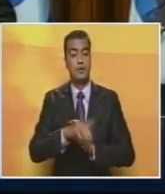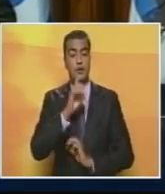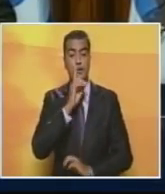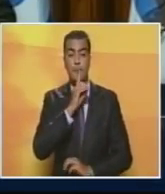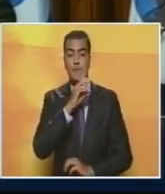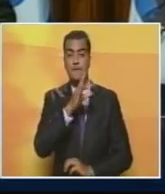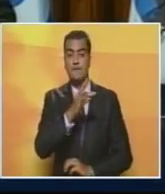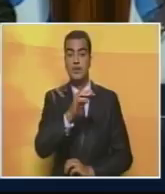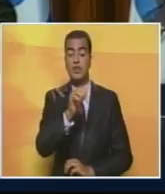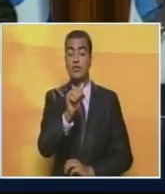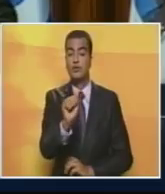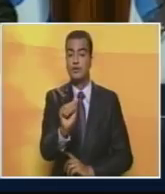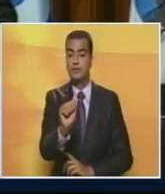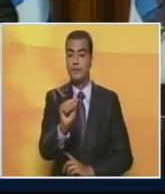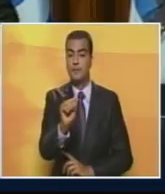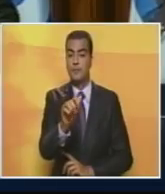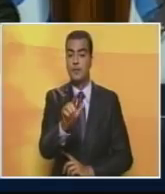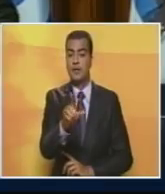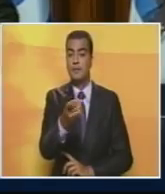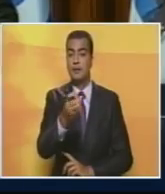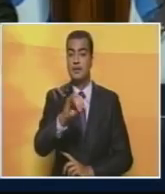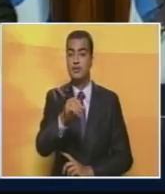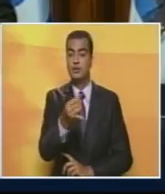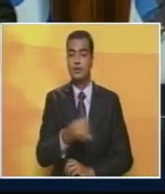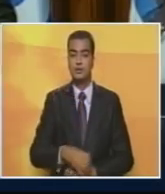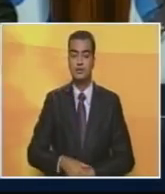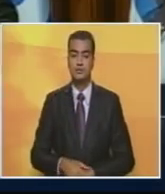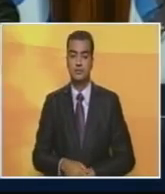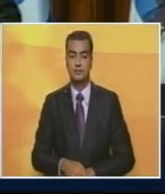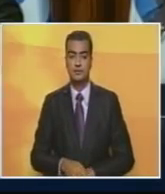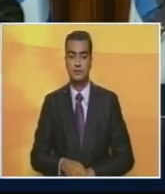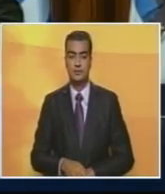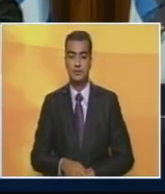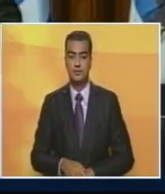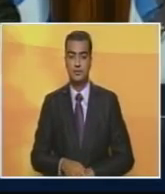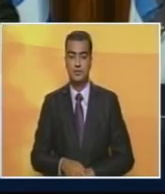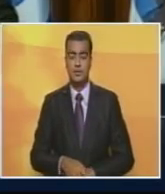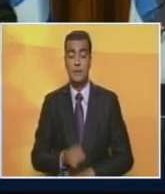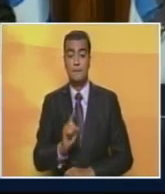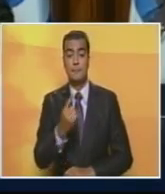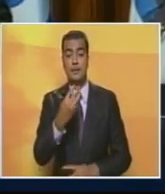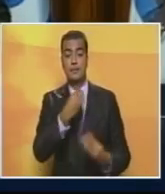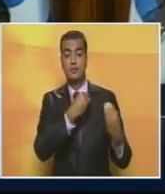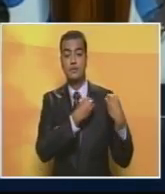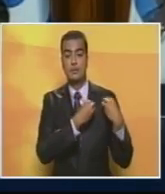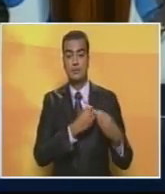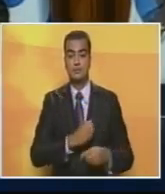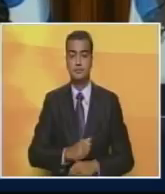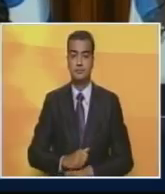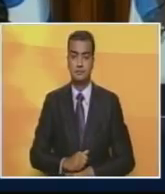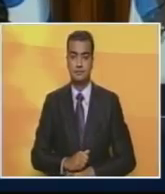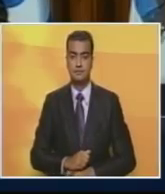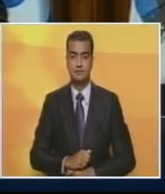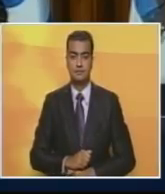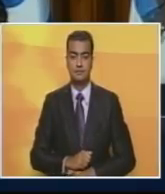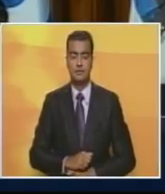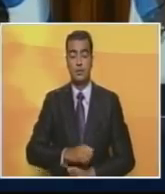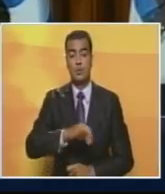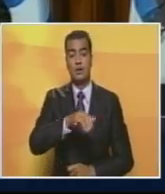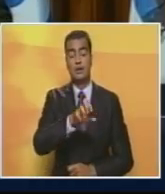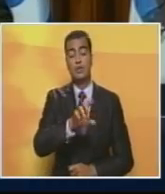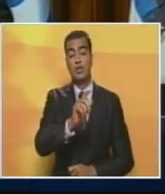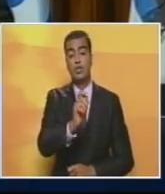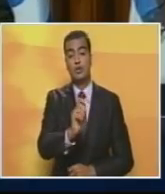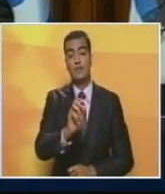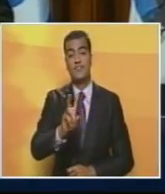Francisco Antonio Jiménez Justi, es el principal responsable. Joaquín Ernesto